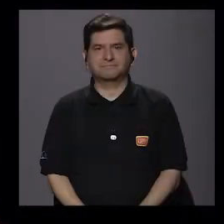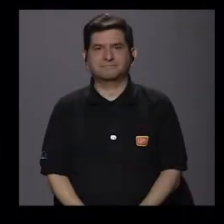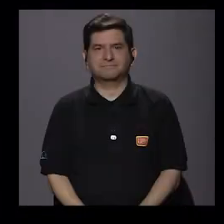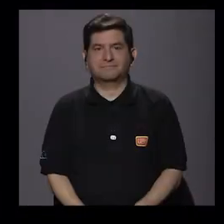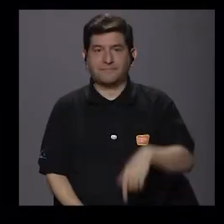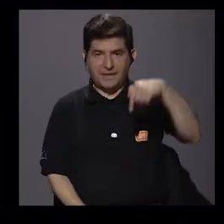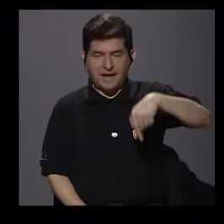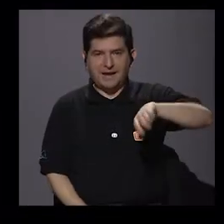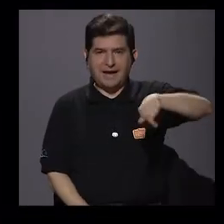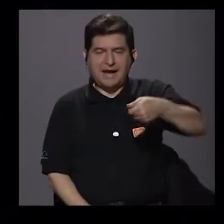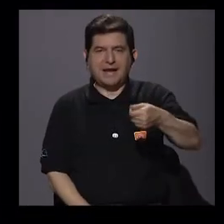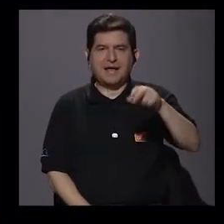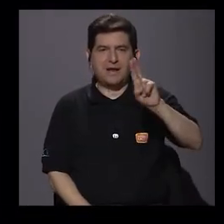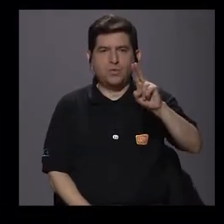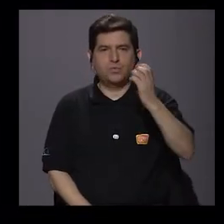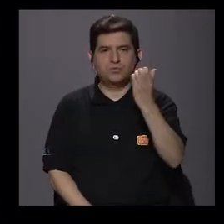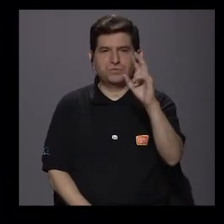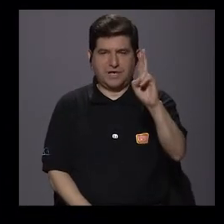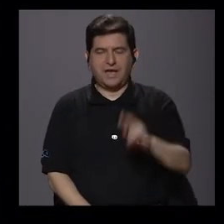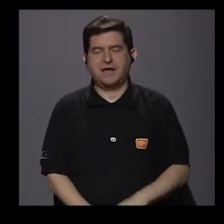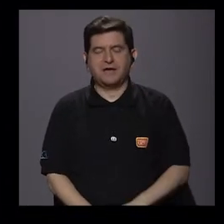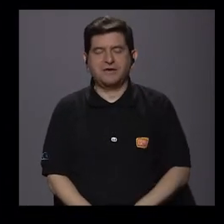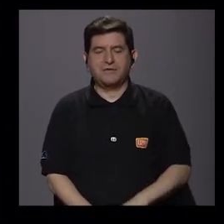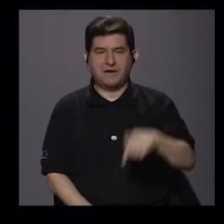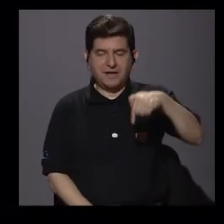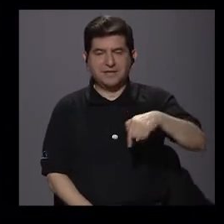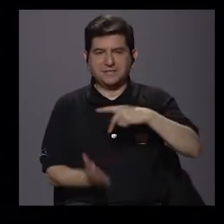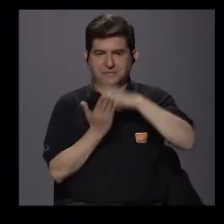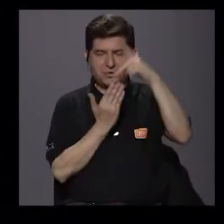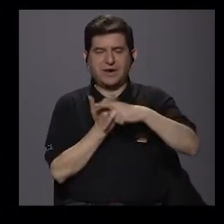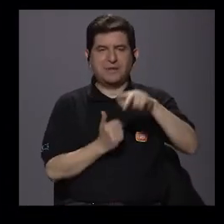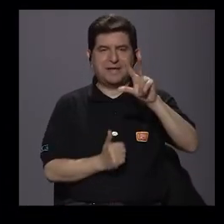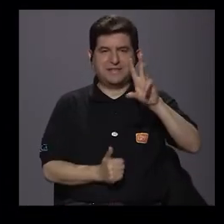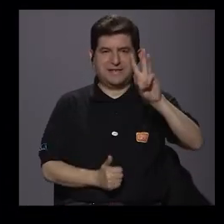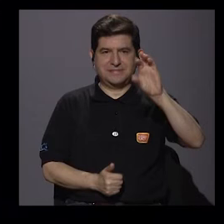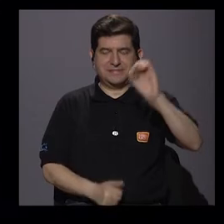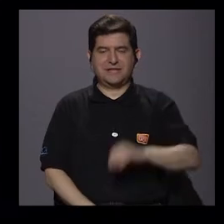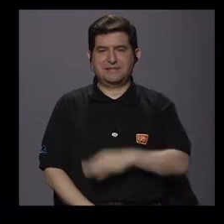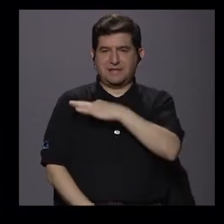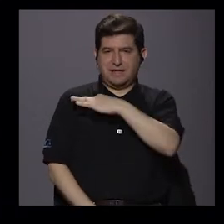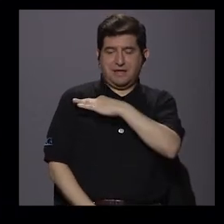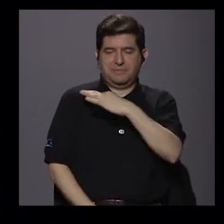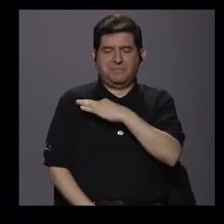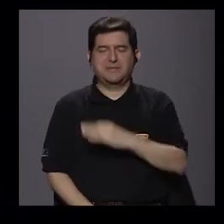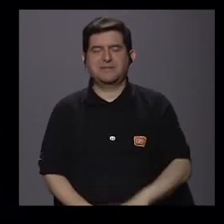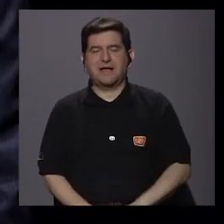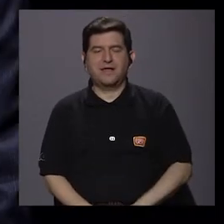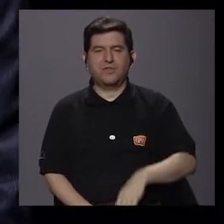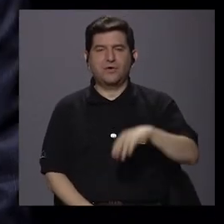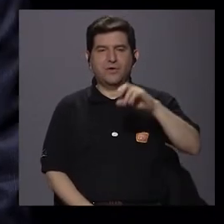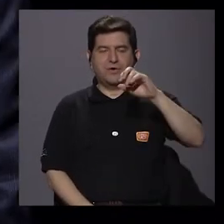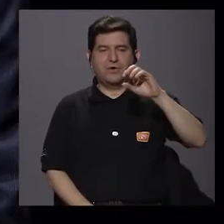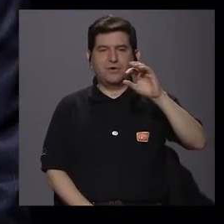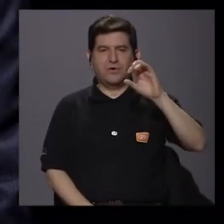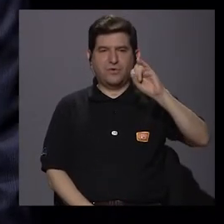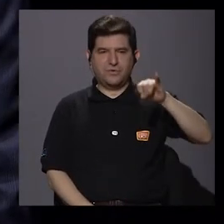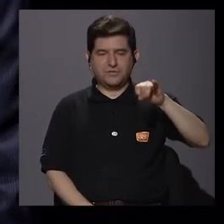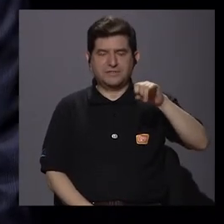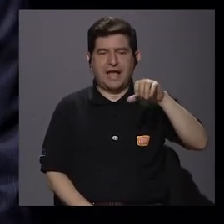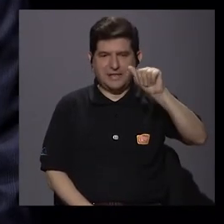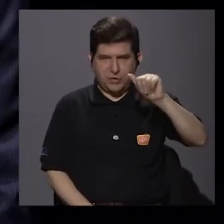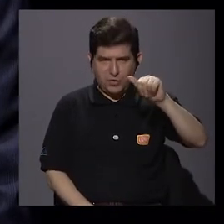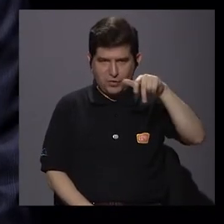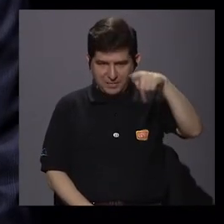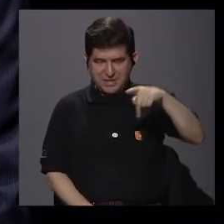estamos en los estudios del canal a la universidad de costa rica siendo 360 y hoy tengo invitado el ojo con francisco antonio pacheco el